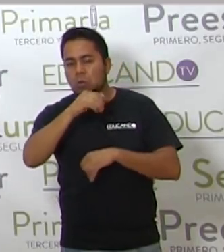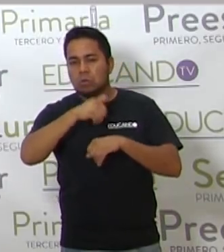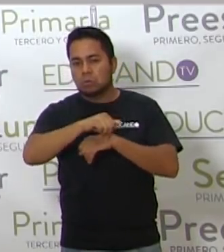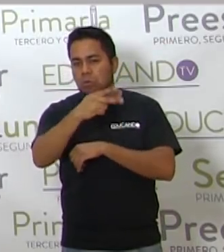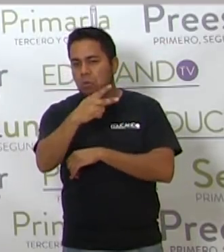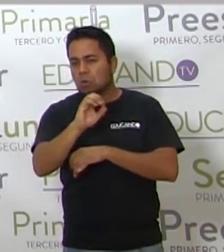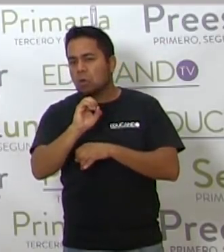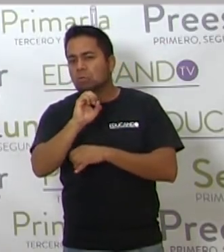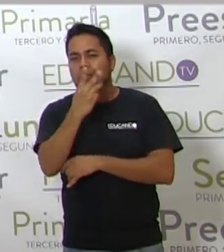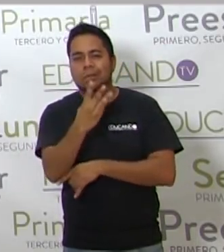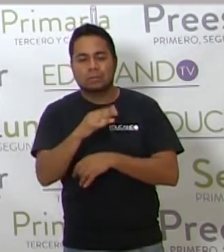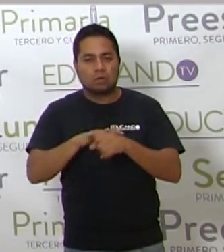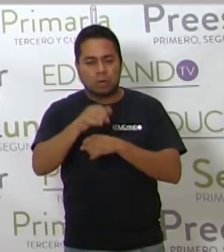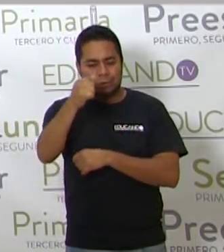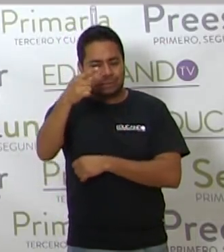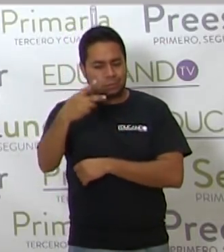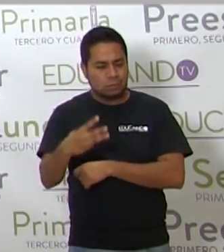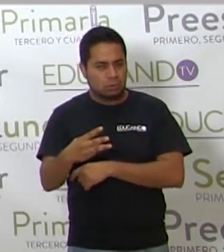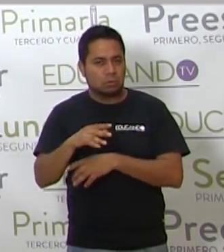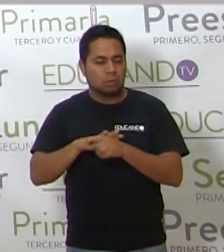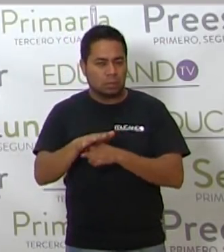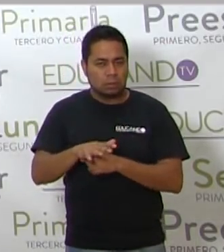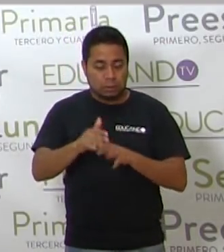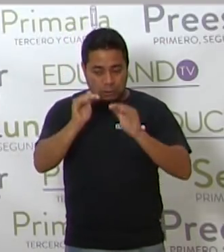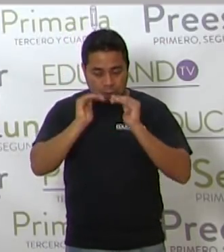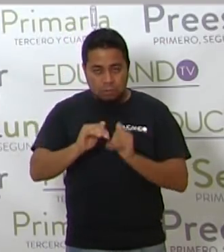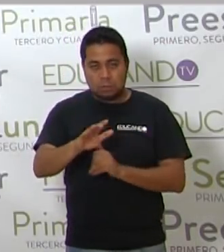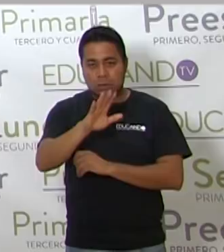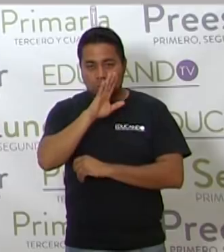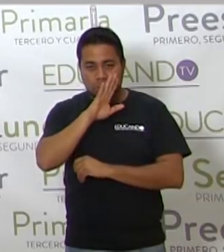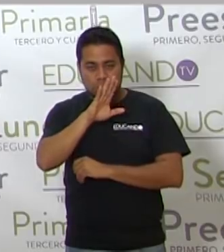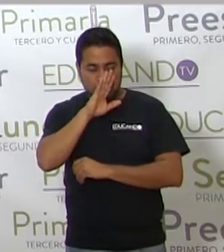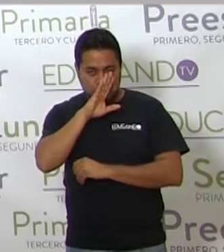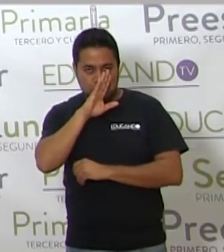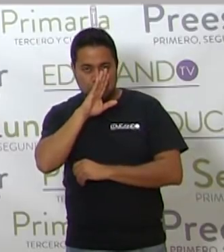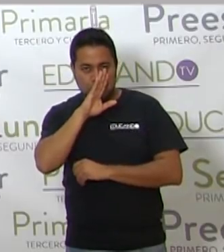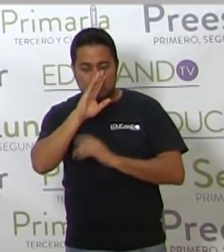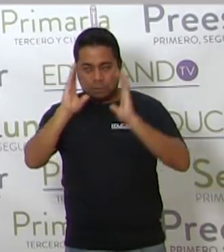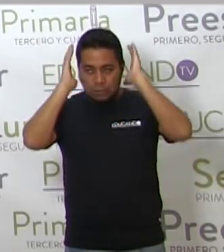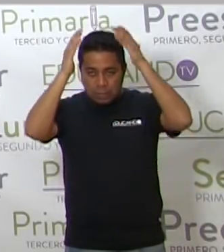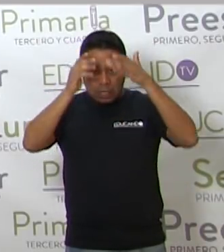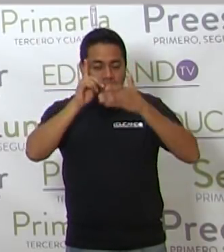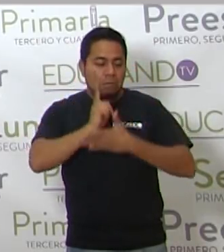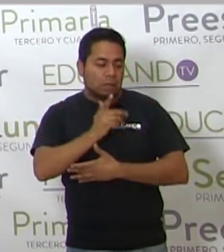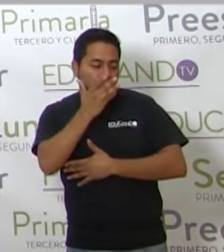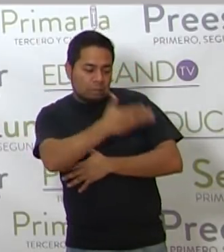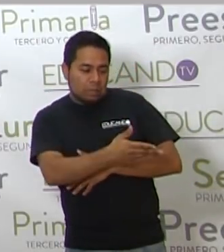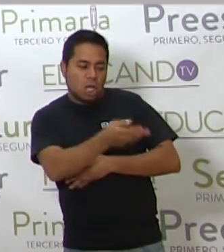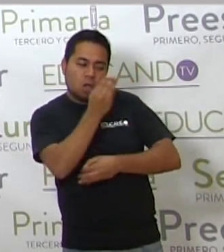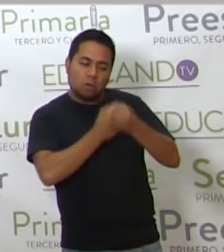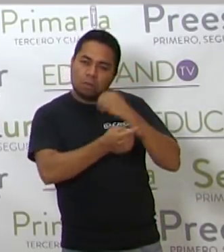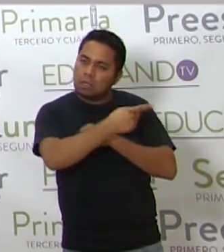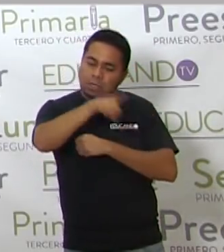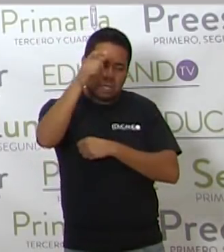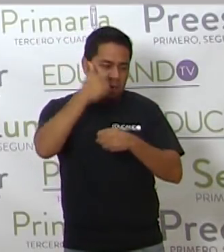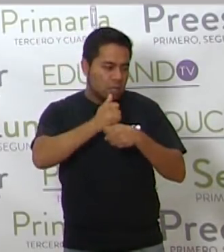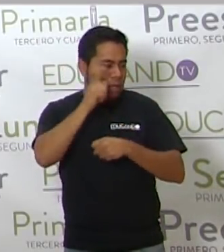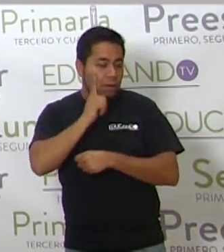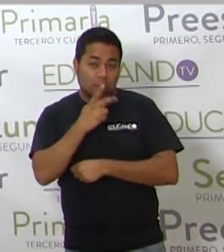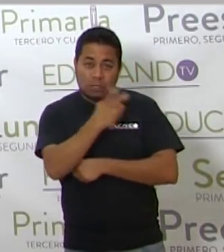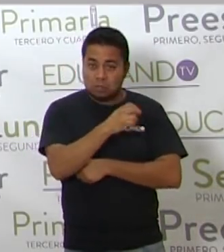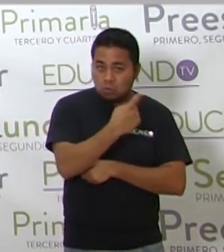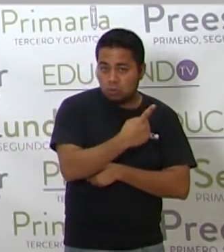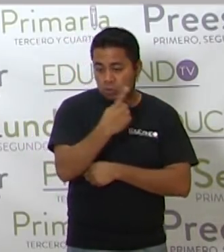Mucha atención. La mamá de Caperucita le pide que lleve comida a su abuelita. ¿Ese es el acto